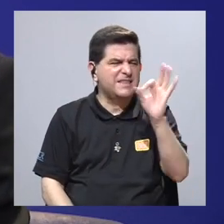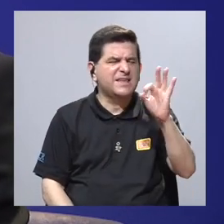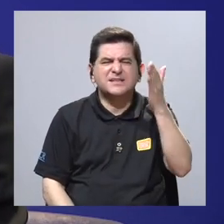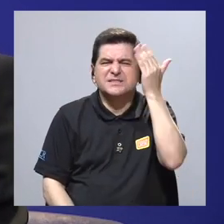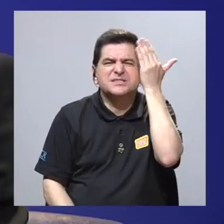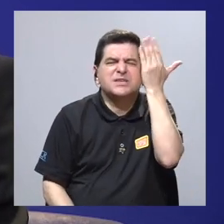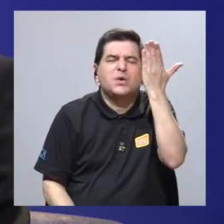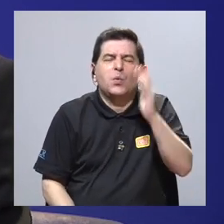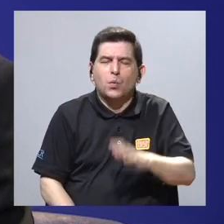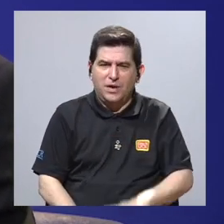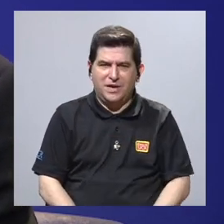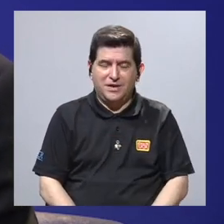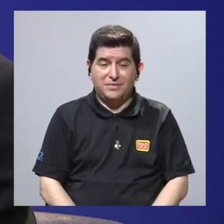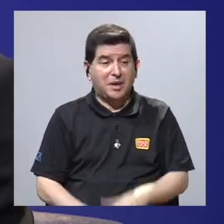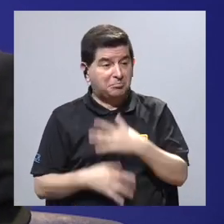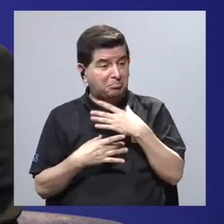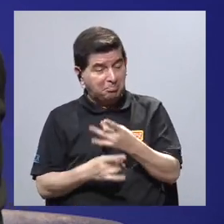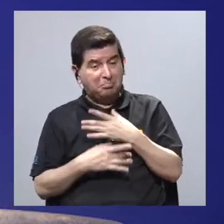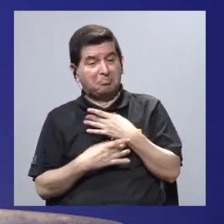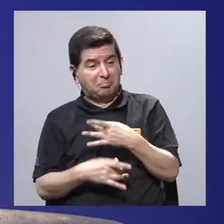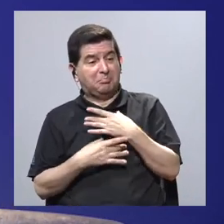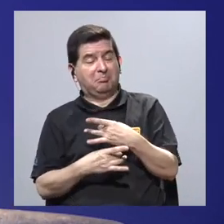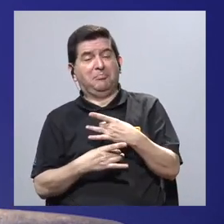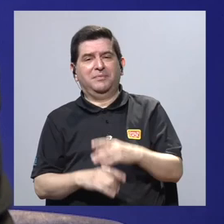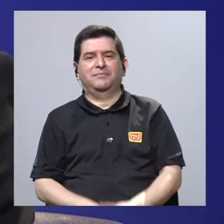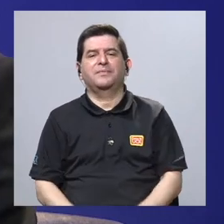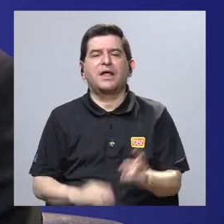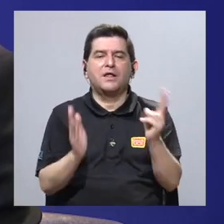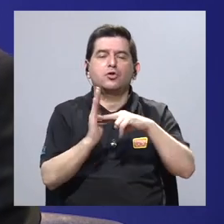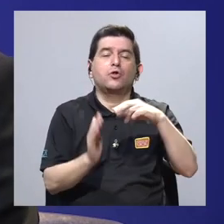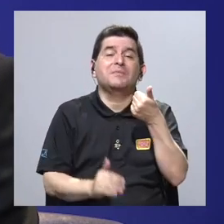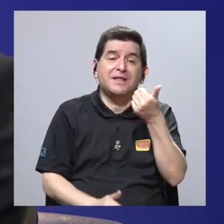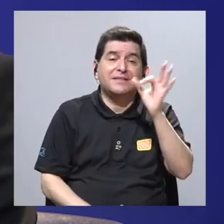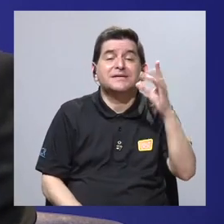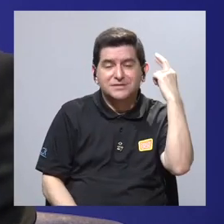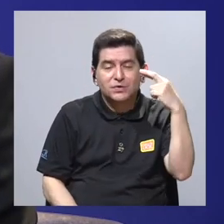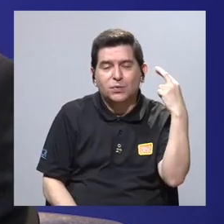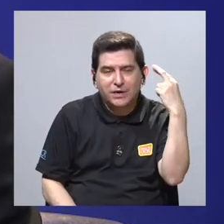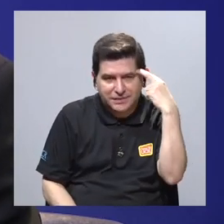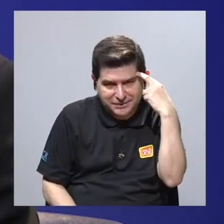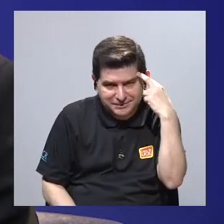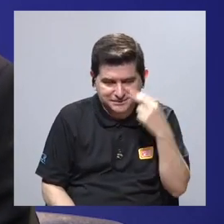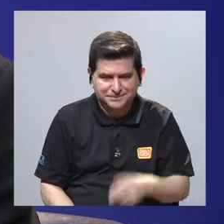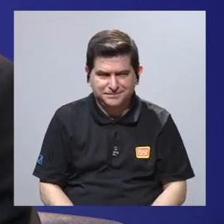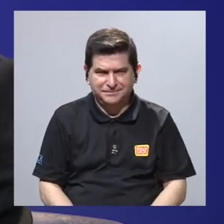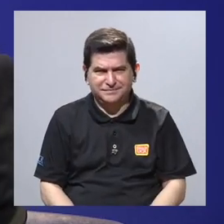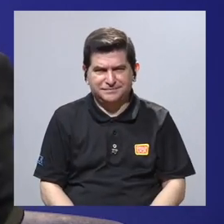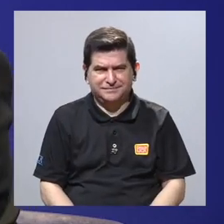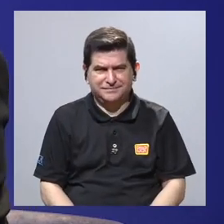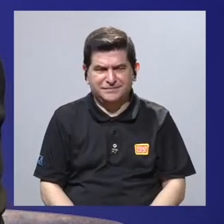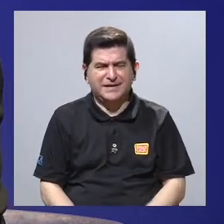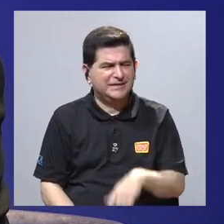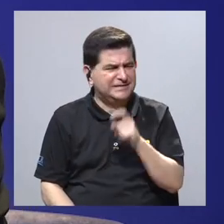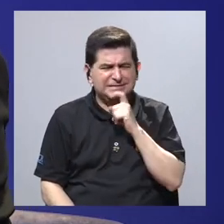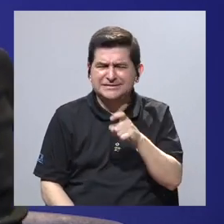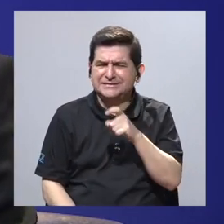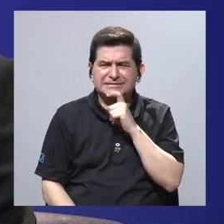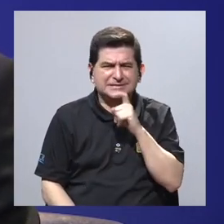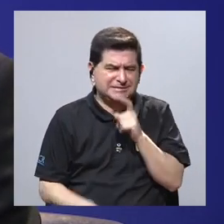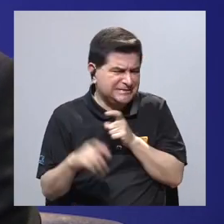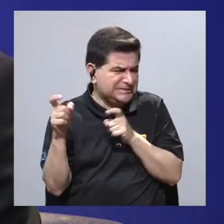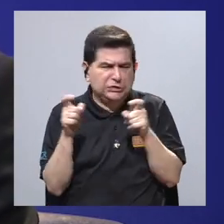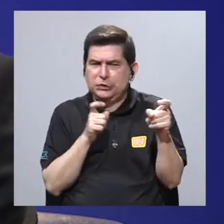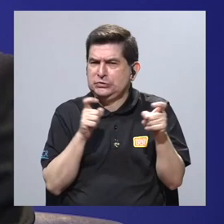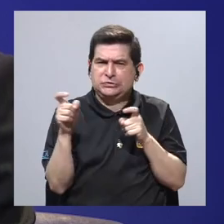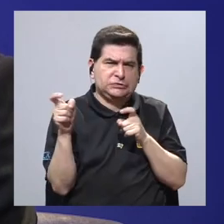imagínese usted qué cosa más interesante, ¿verdad? 2019, casualmente. ¿Por qué Exactamente. tanta dificultad para el control